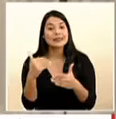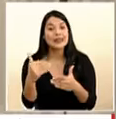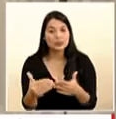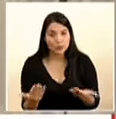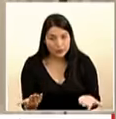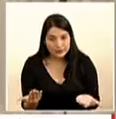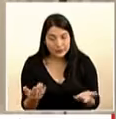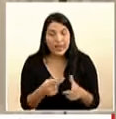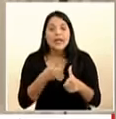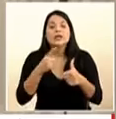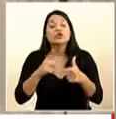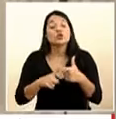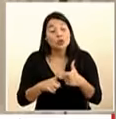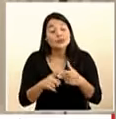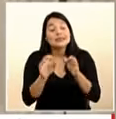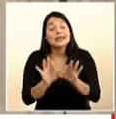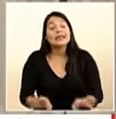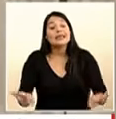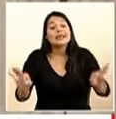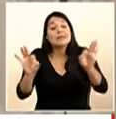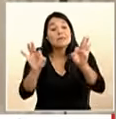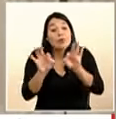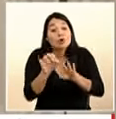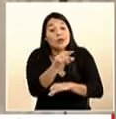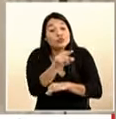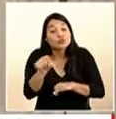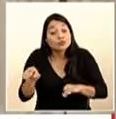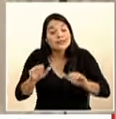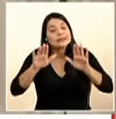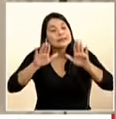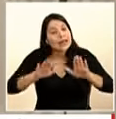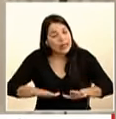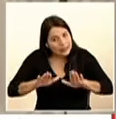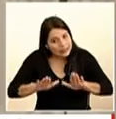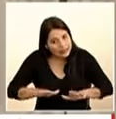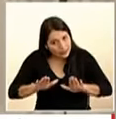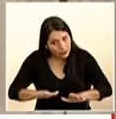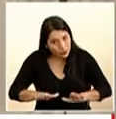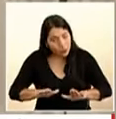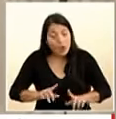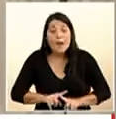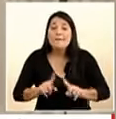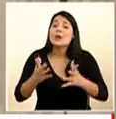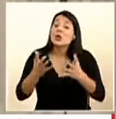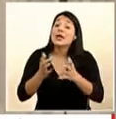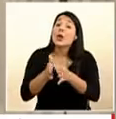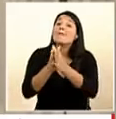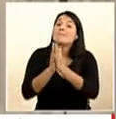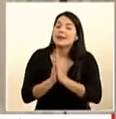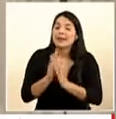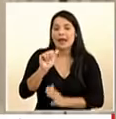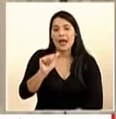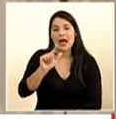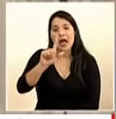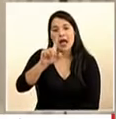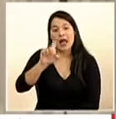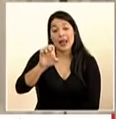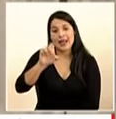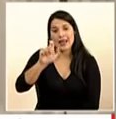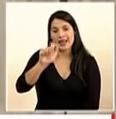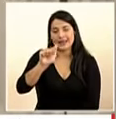importante que esa tranquilidad la tengan todos los costarricenses pero le quiero pedir a un alexander el presidente de la comisión de